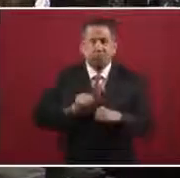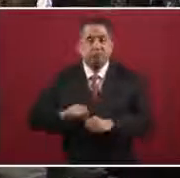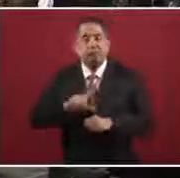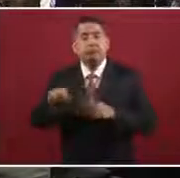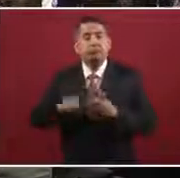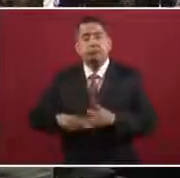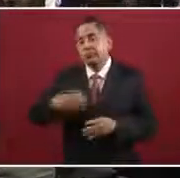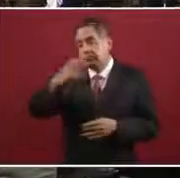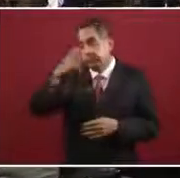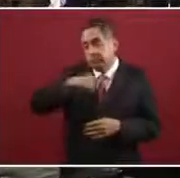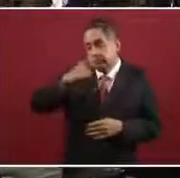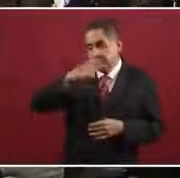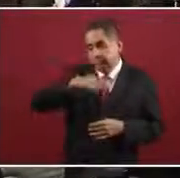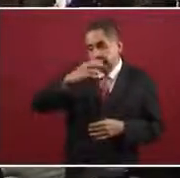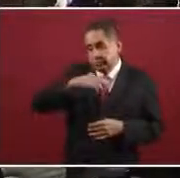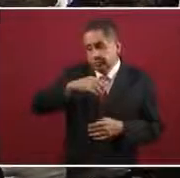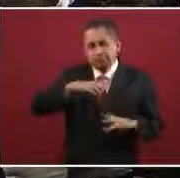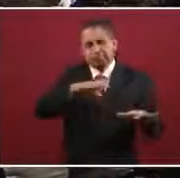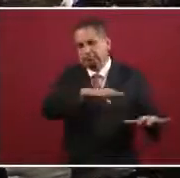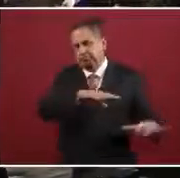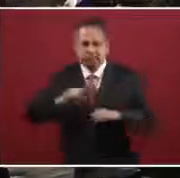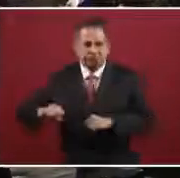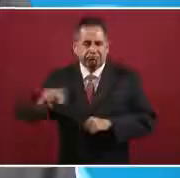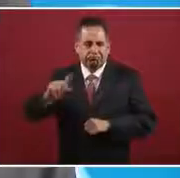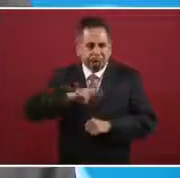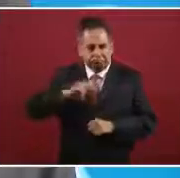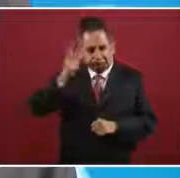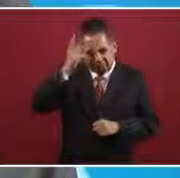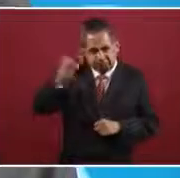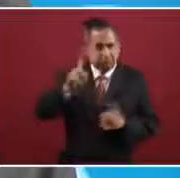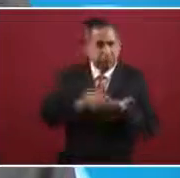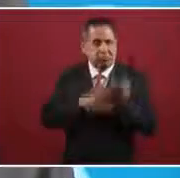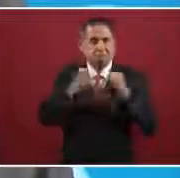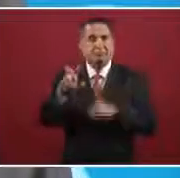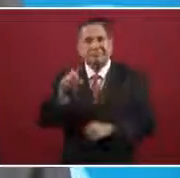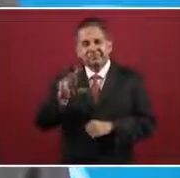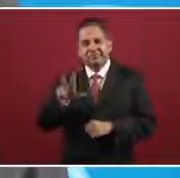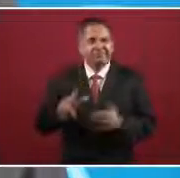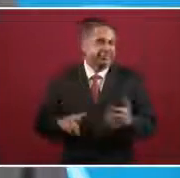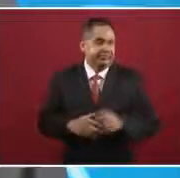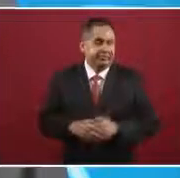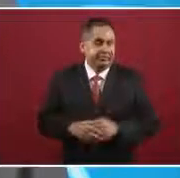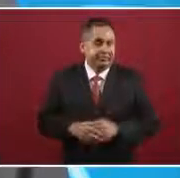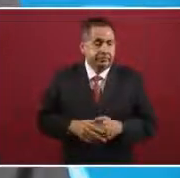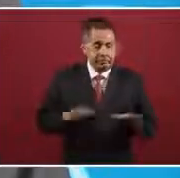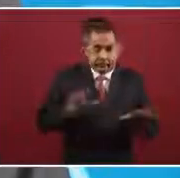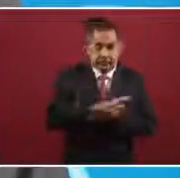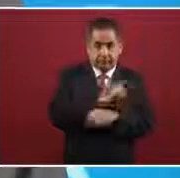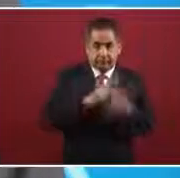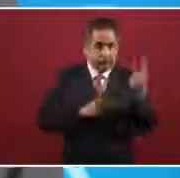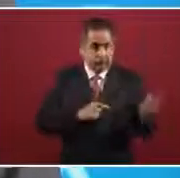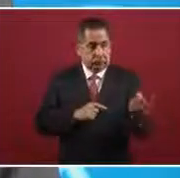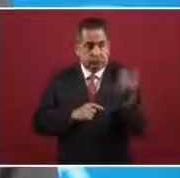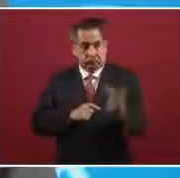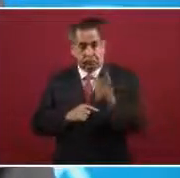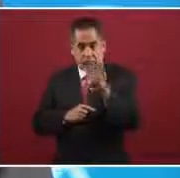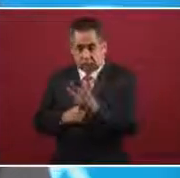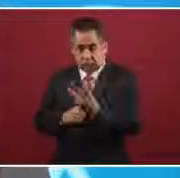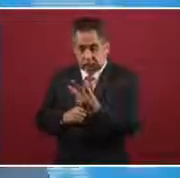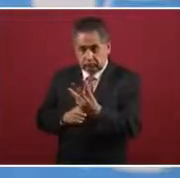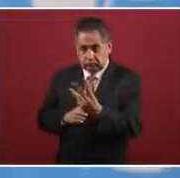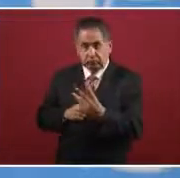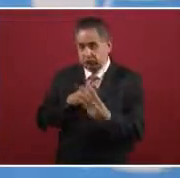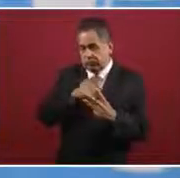Cárdenas expropia el petróleo en 1938. Entonces, tres transformaciones, y nosotros